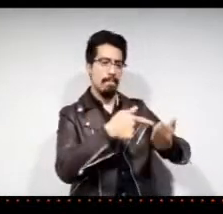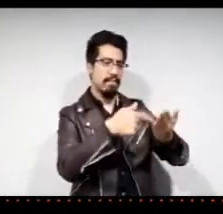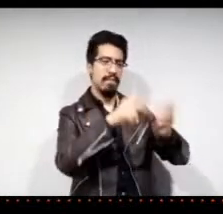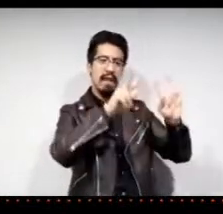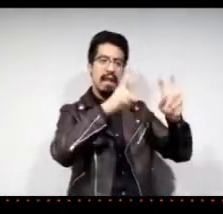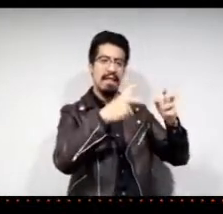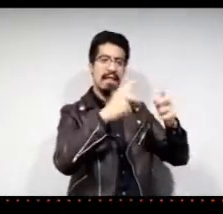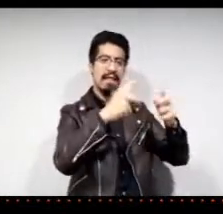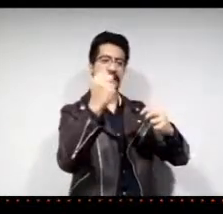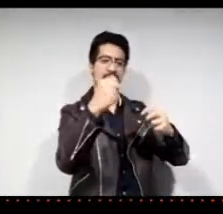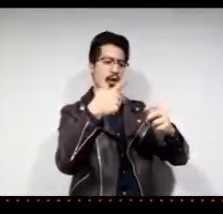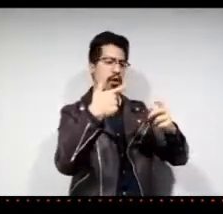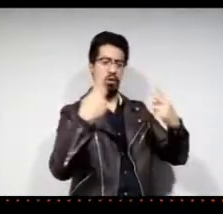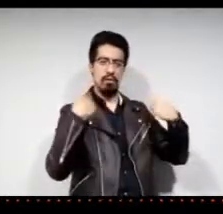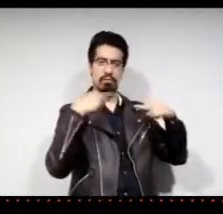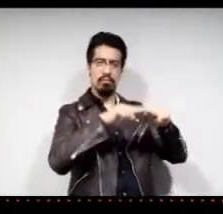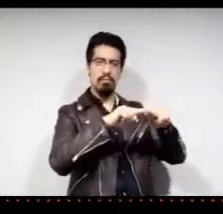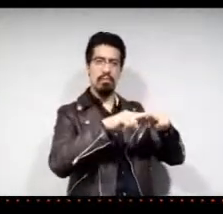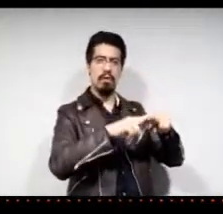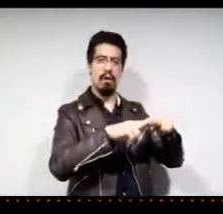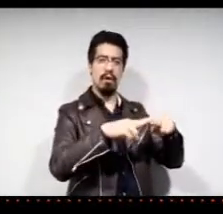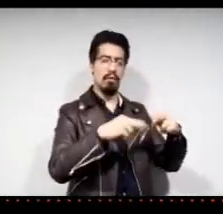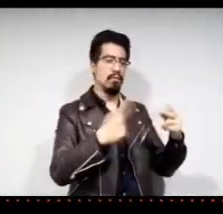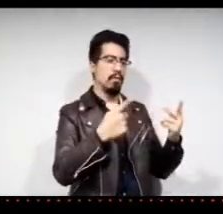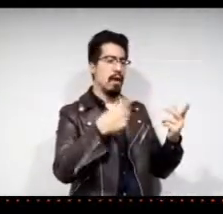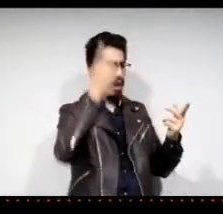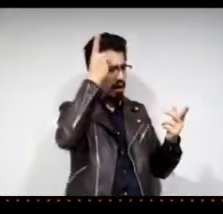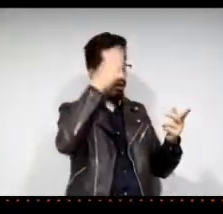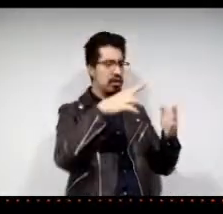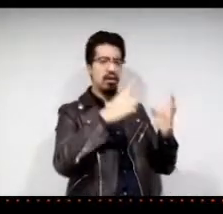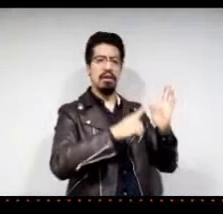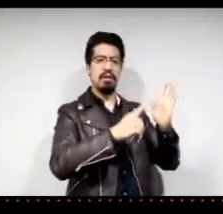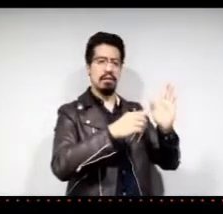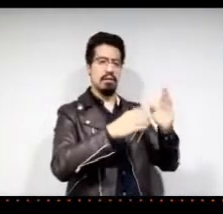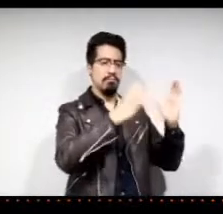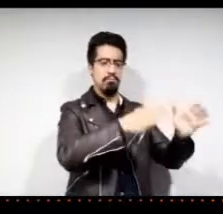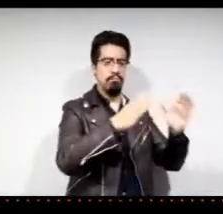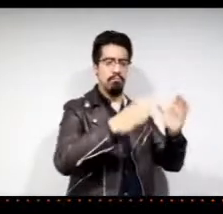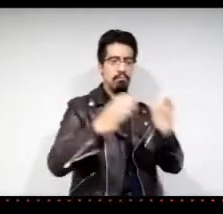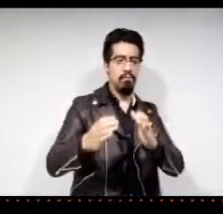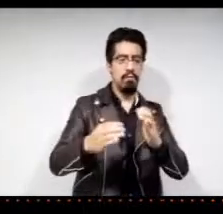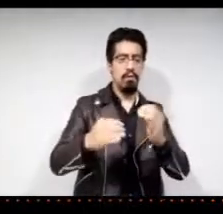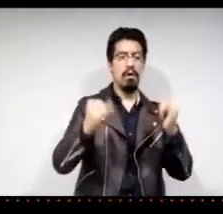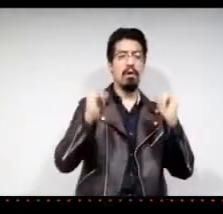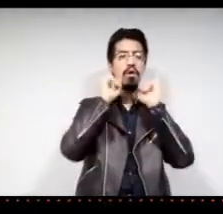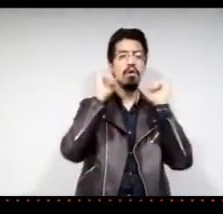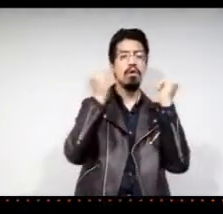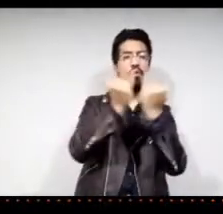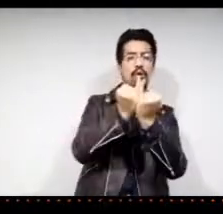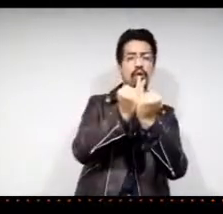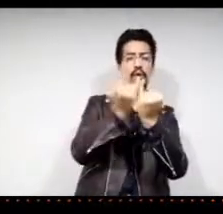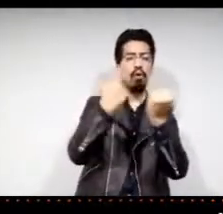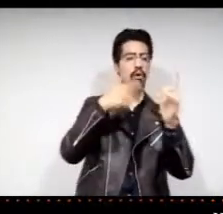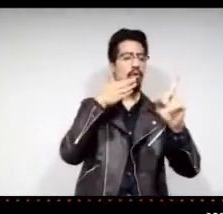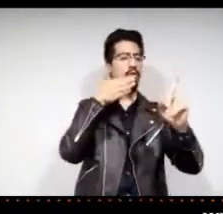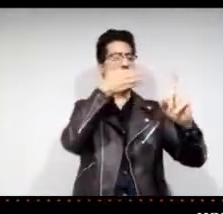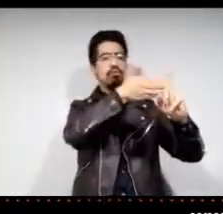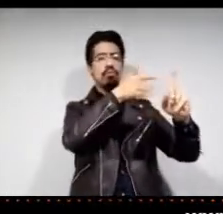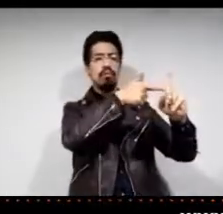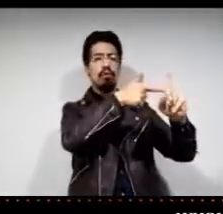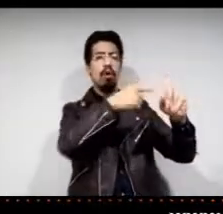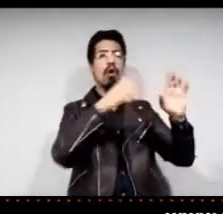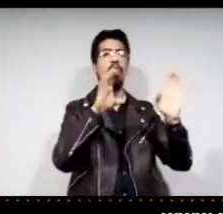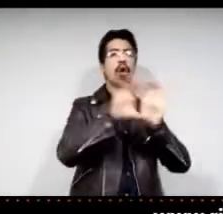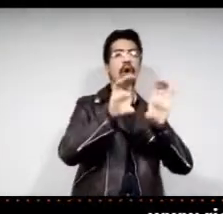los profesores, para que los directores de departamento académico en juntas también pudieran determinar hacia dónde orientar la capacitación de